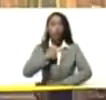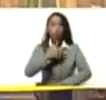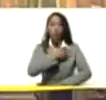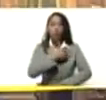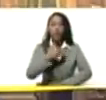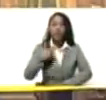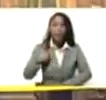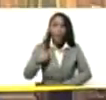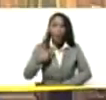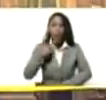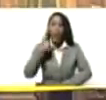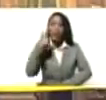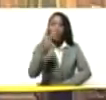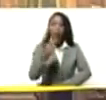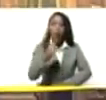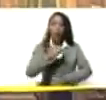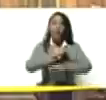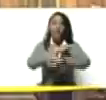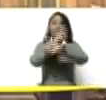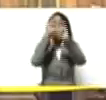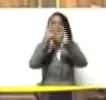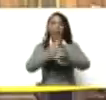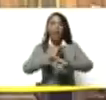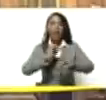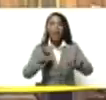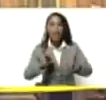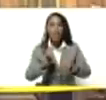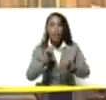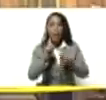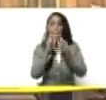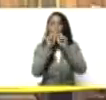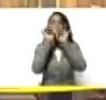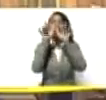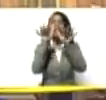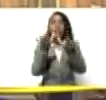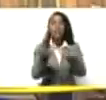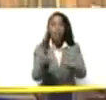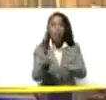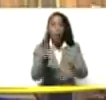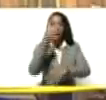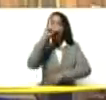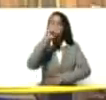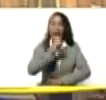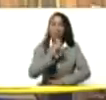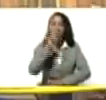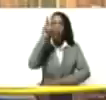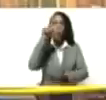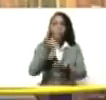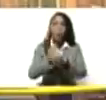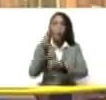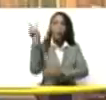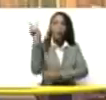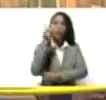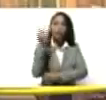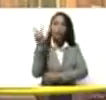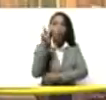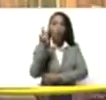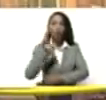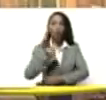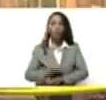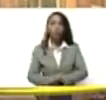de amazona ahora ya puedo divisar a esto rodríguez castro